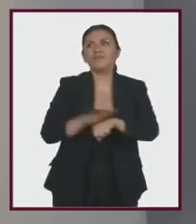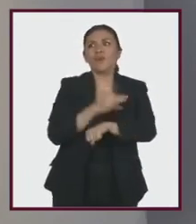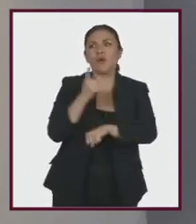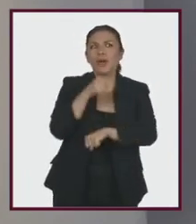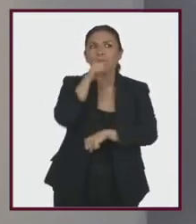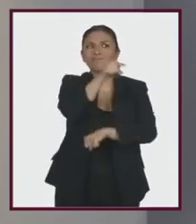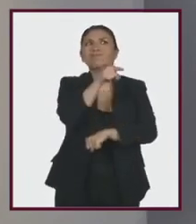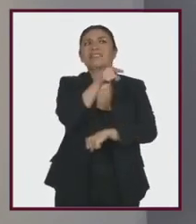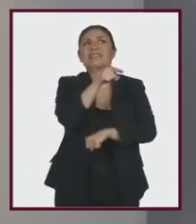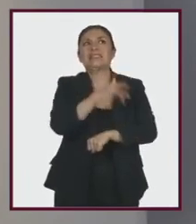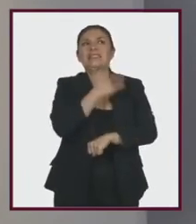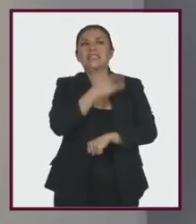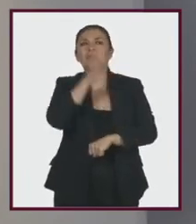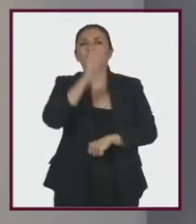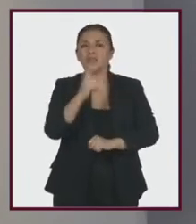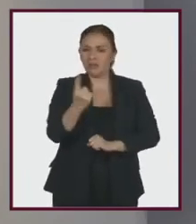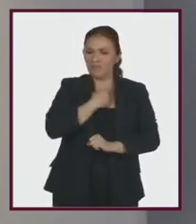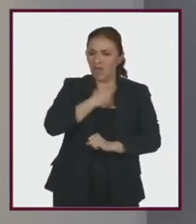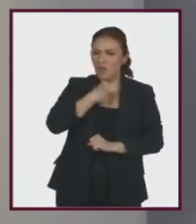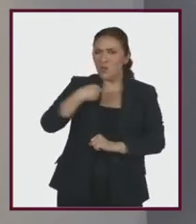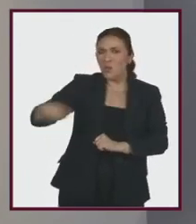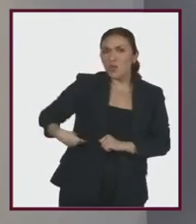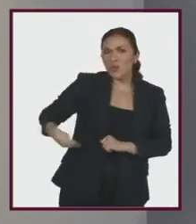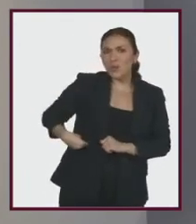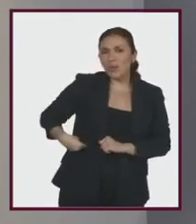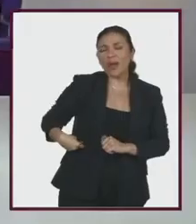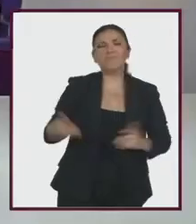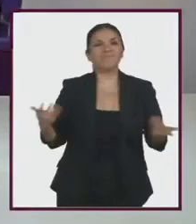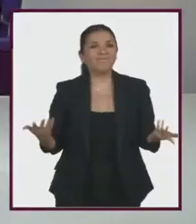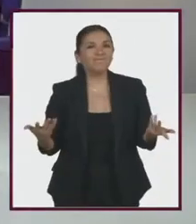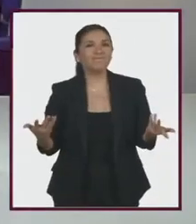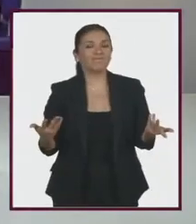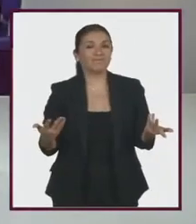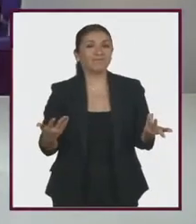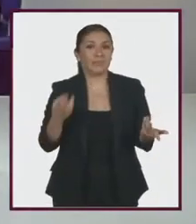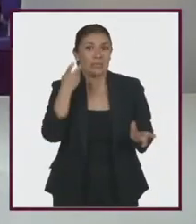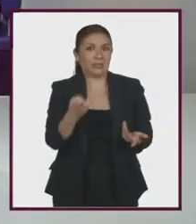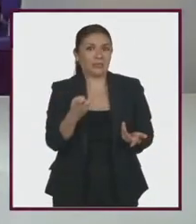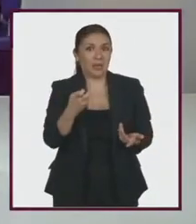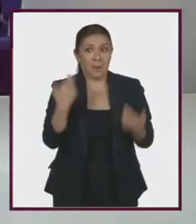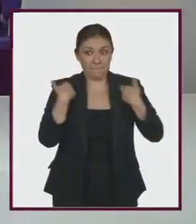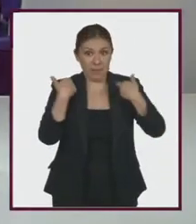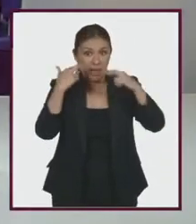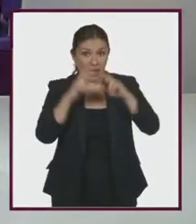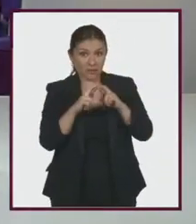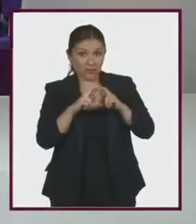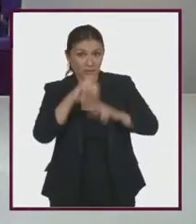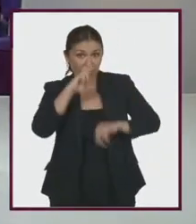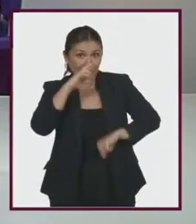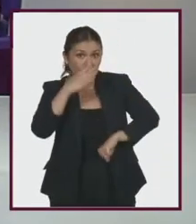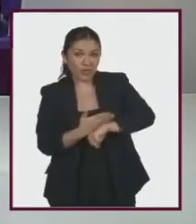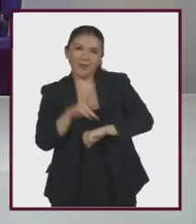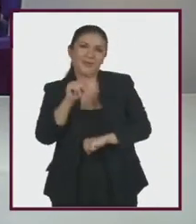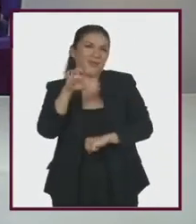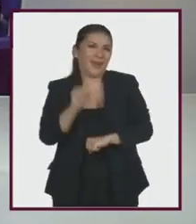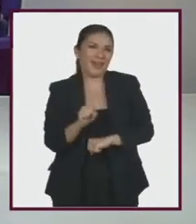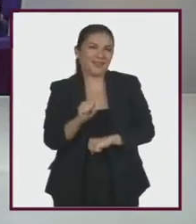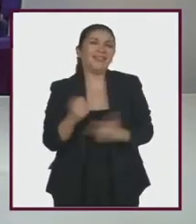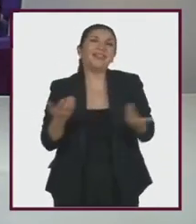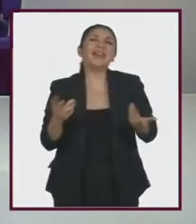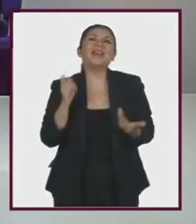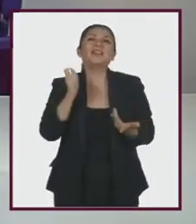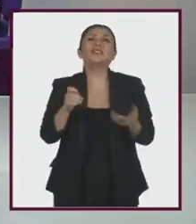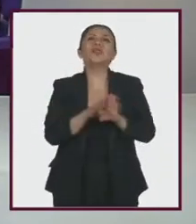nos sentimos señalados. Tenemos que partir también, y a lo mejor ese no es el papel del docente como tal, ¿no? Partir de qué